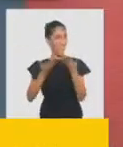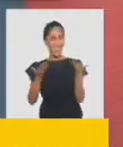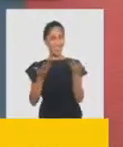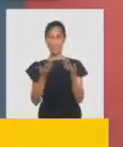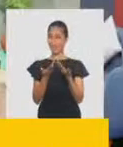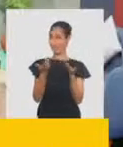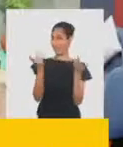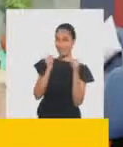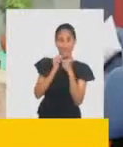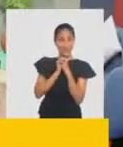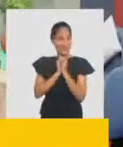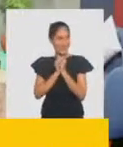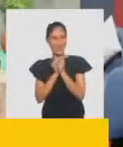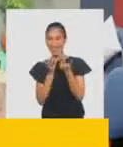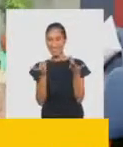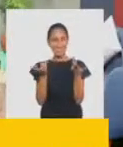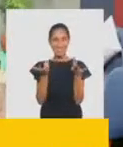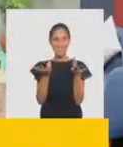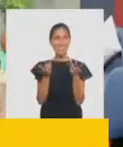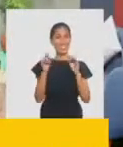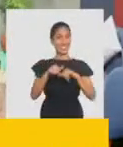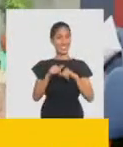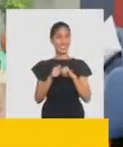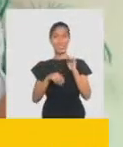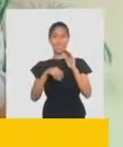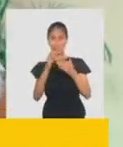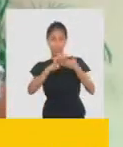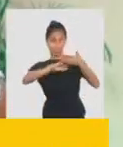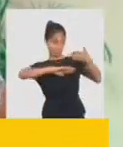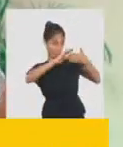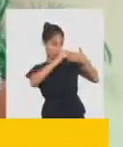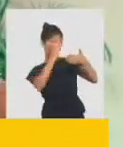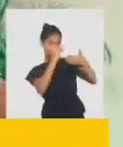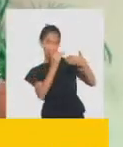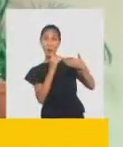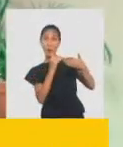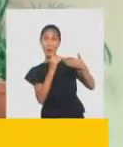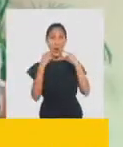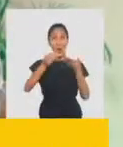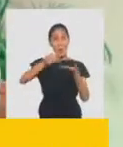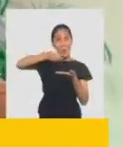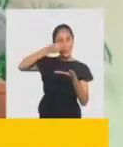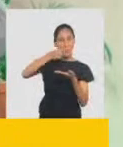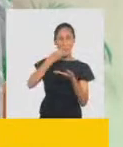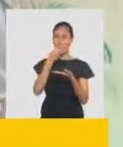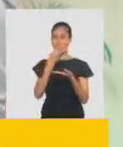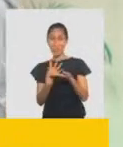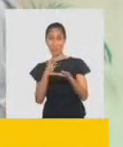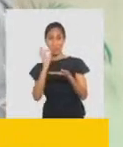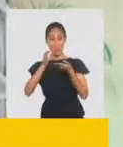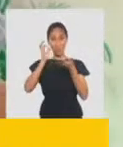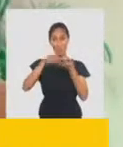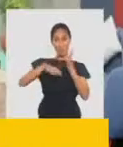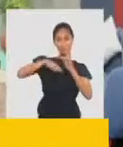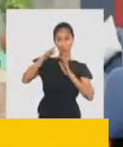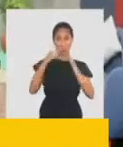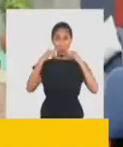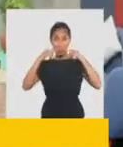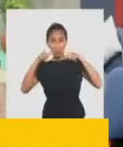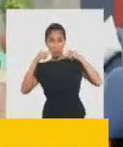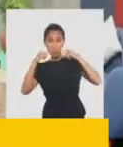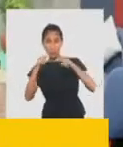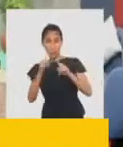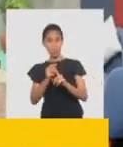curiosidad! Esos pastelitos se ven buenazos. Y hay muchos anuncios, como este que